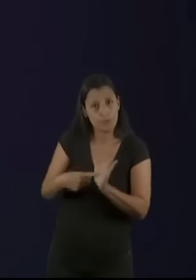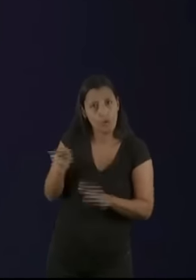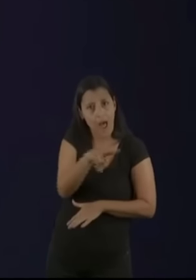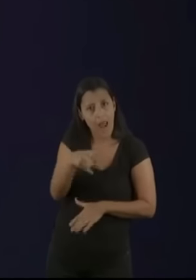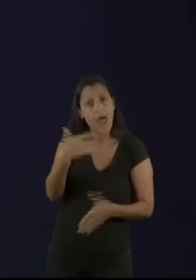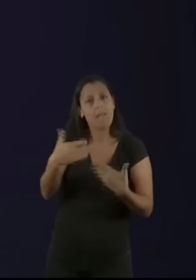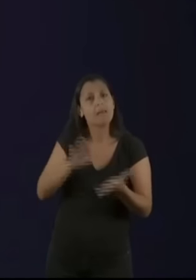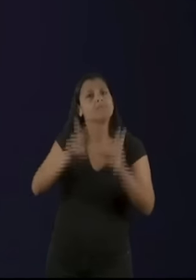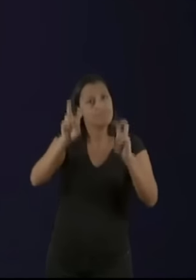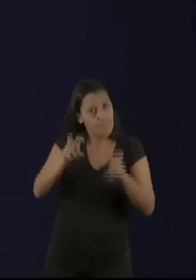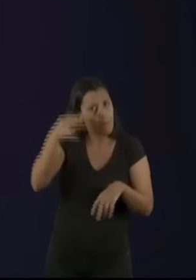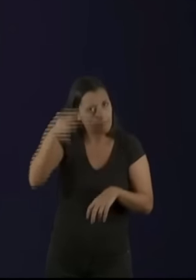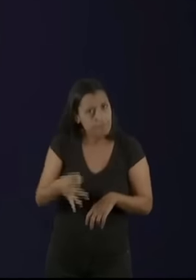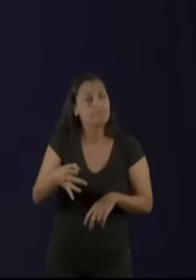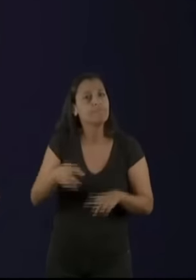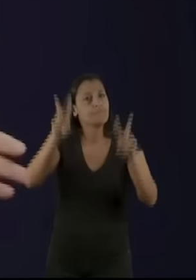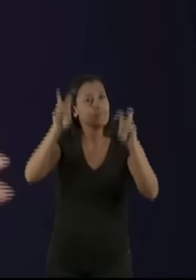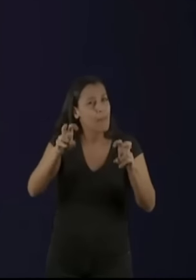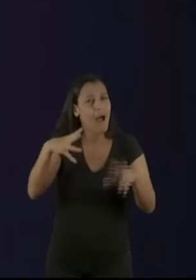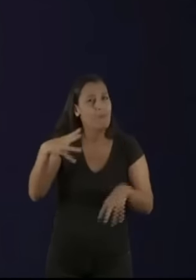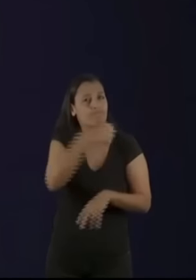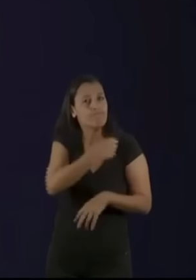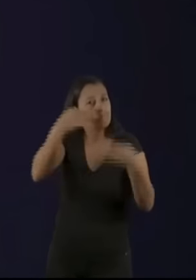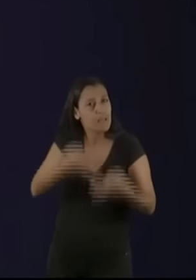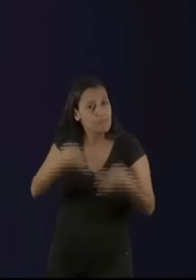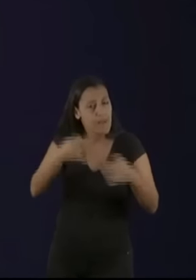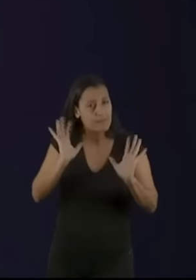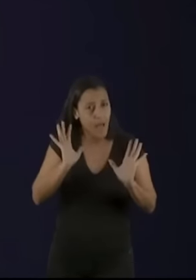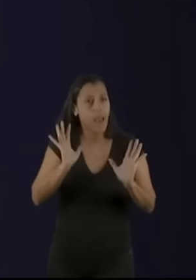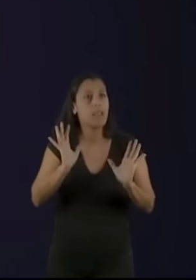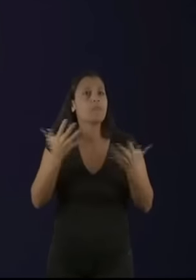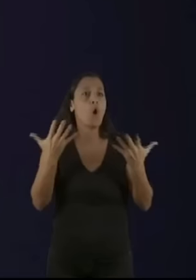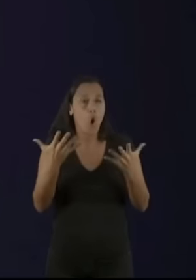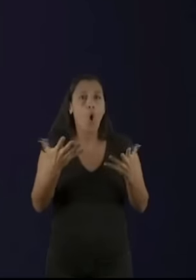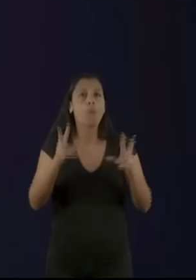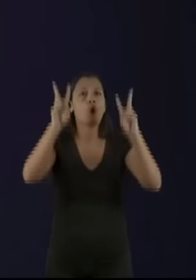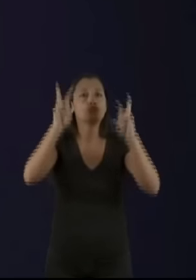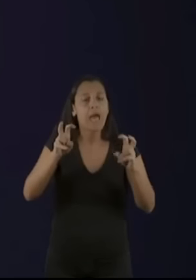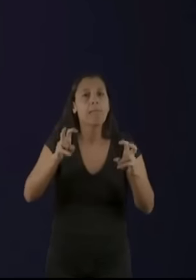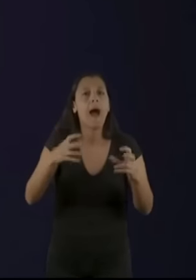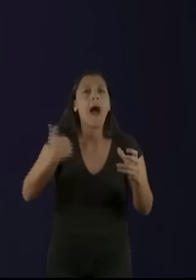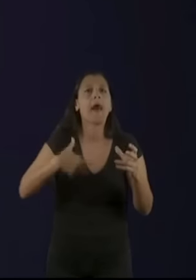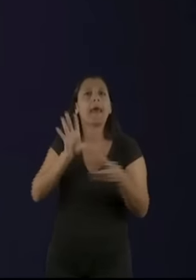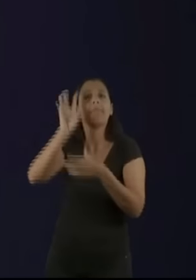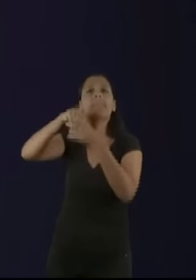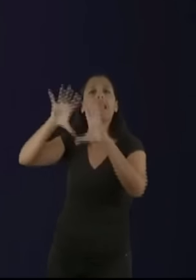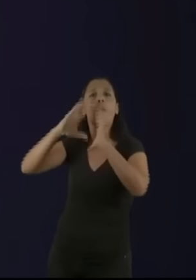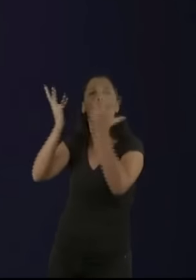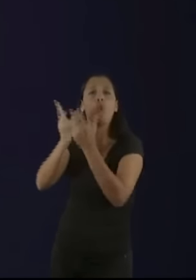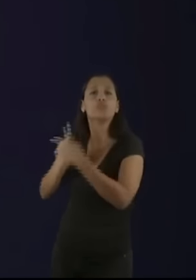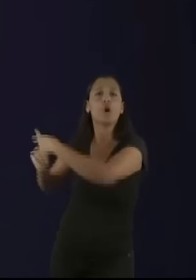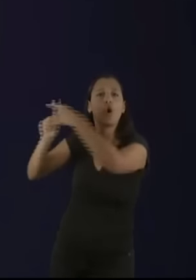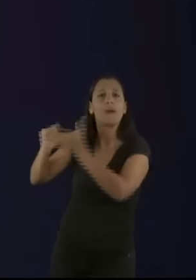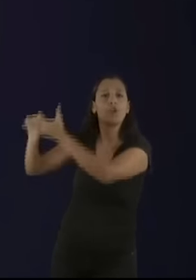habló sobre temas estrictamente coyunturales por supuesto la inserción de Argentina en el mundo y todo lo que habitualmente se conversa con